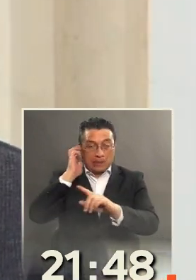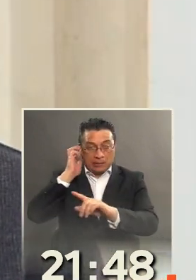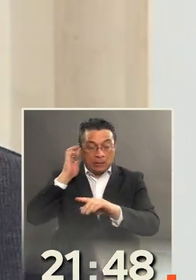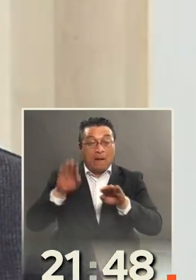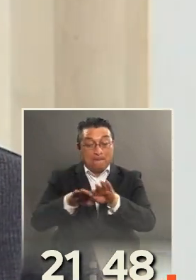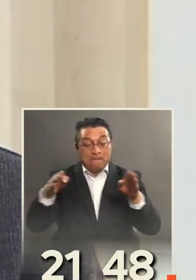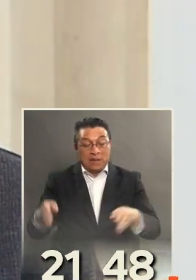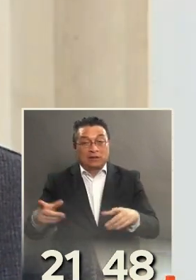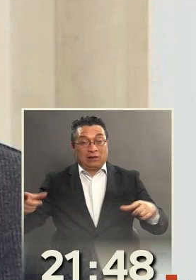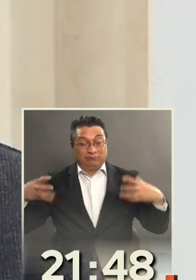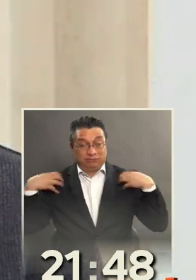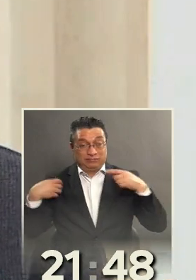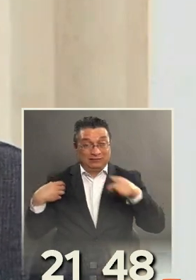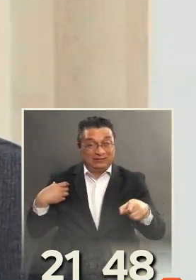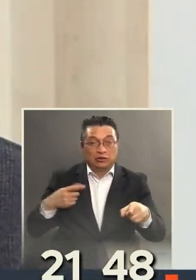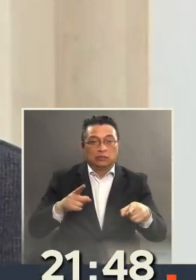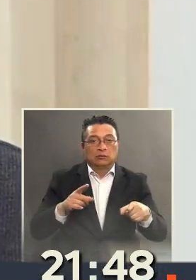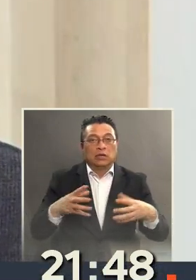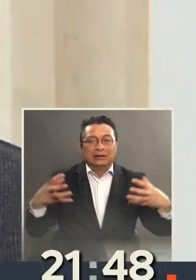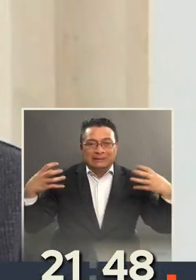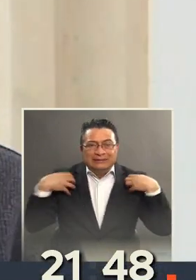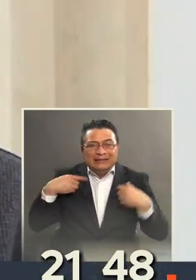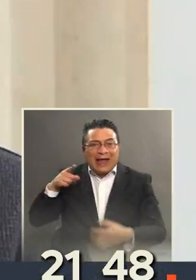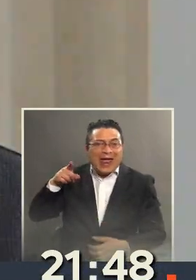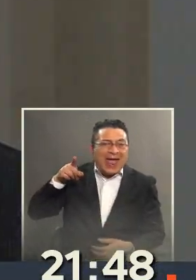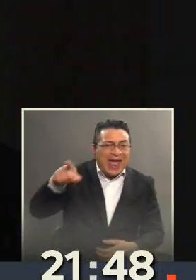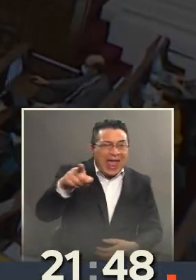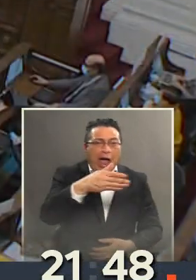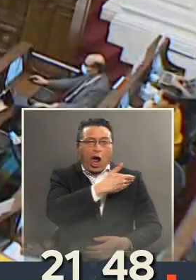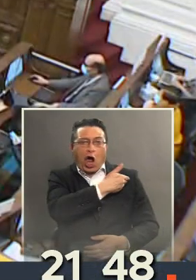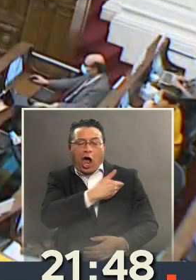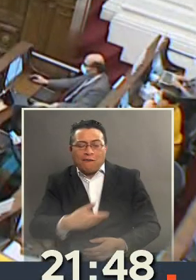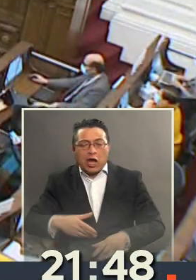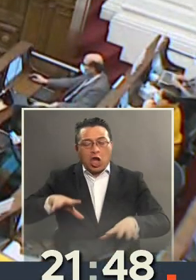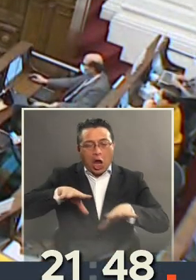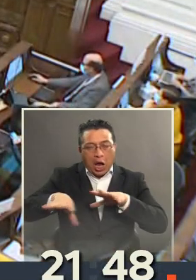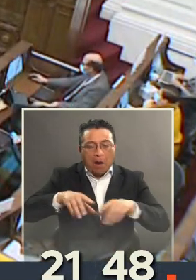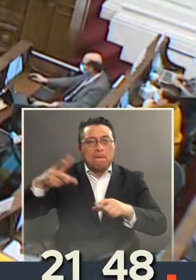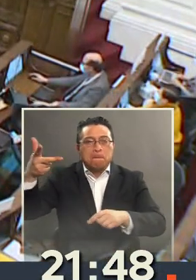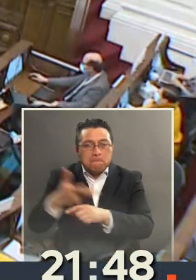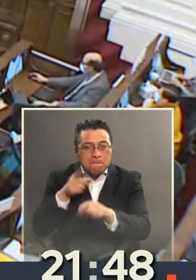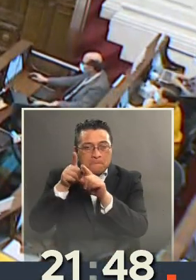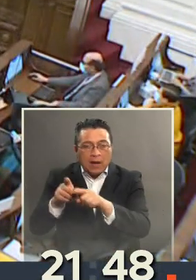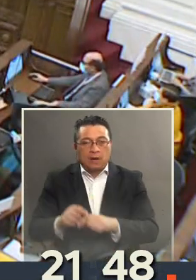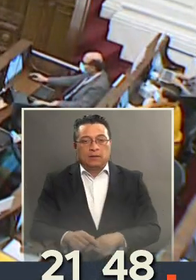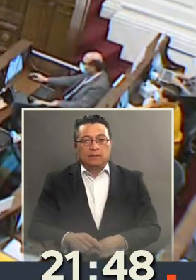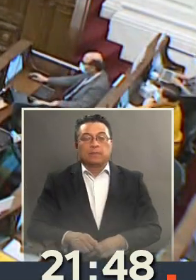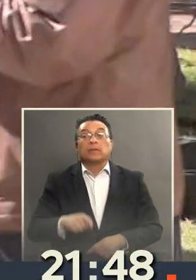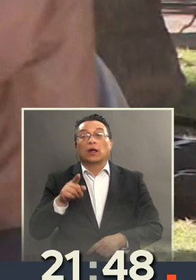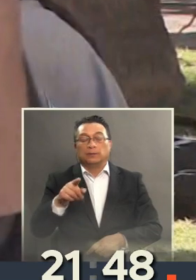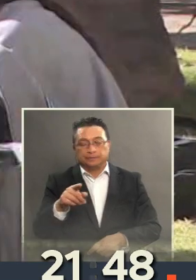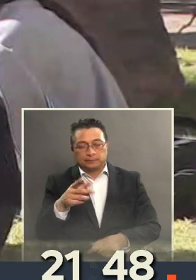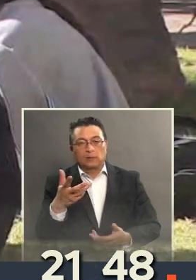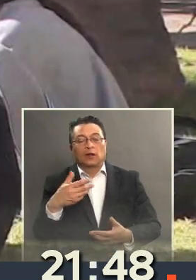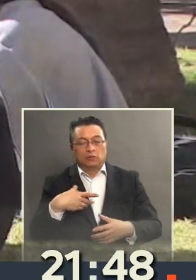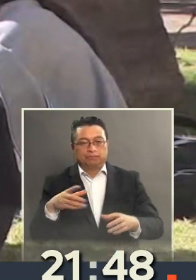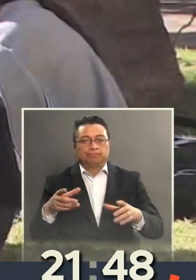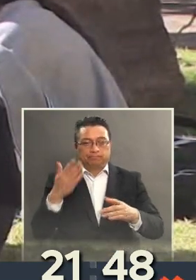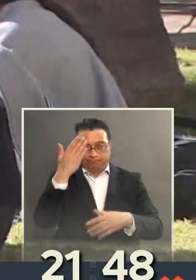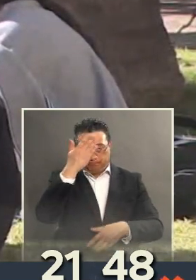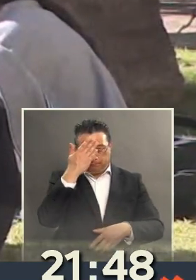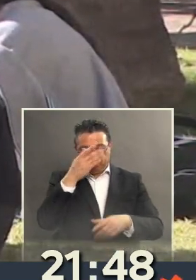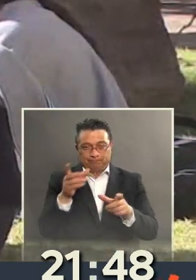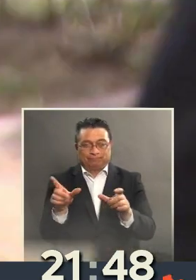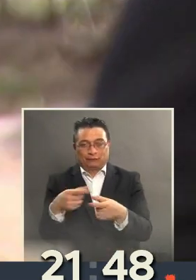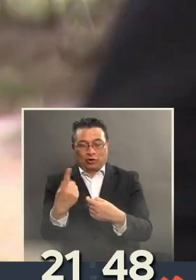de ella. Es la responsabilidad exclusiva del gobierno el haber hecho las cosas mal. Controversia que se suma a la inquietud de los constituyentes sobre las condiciones